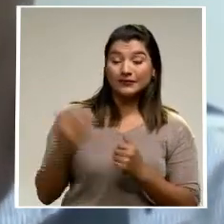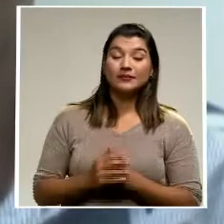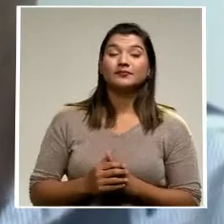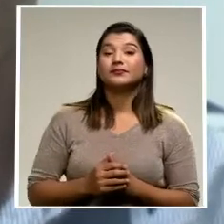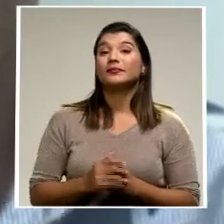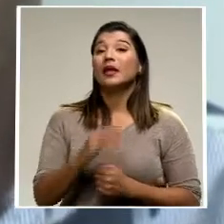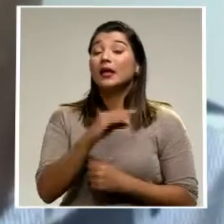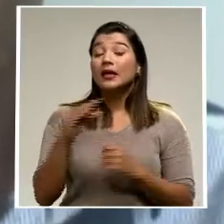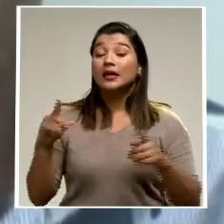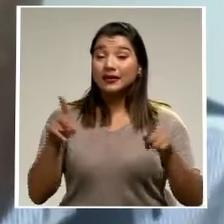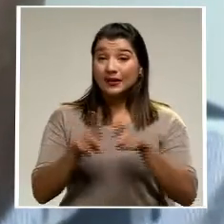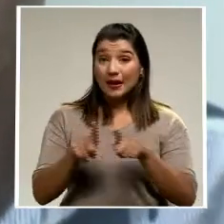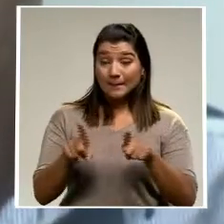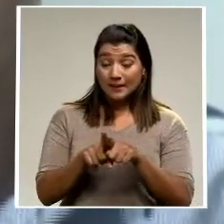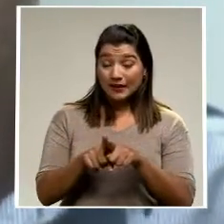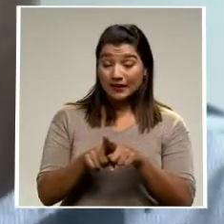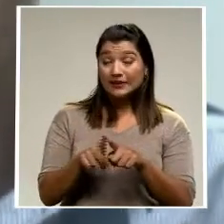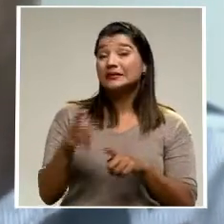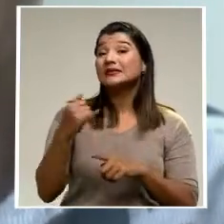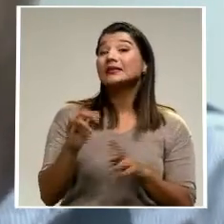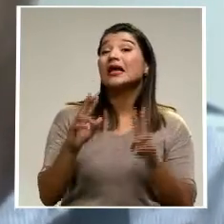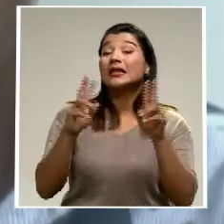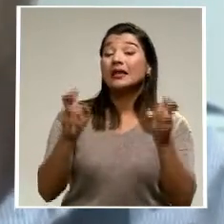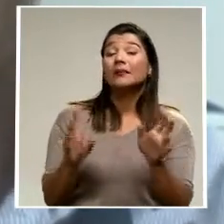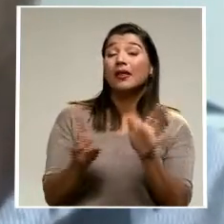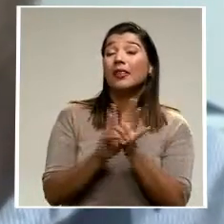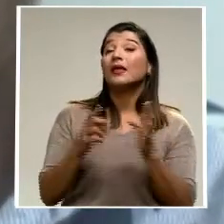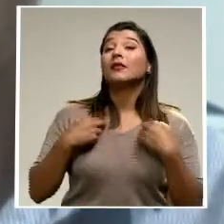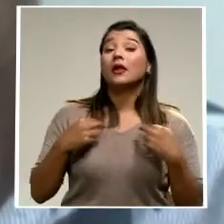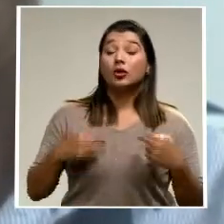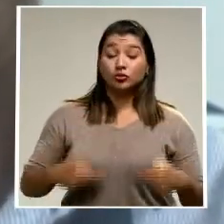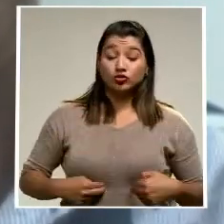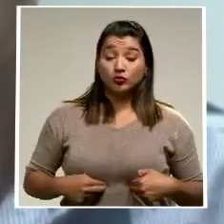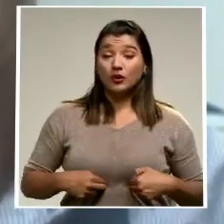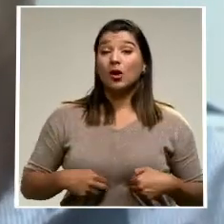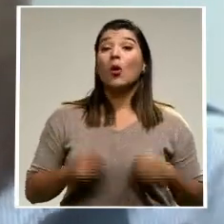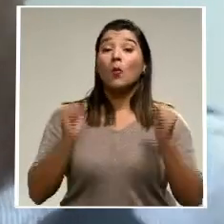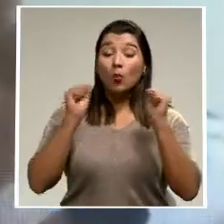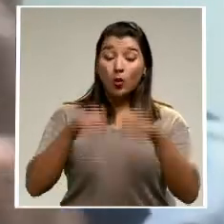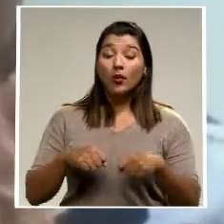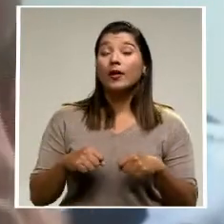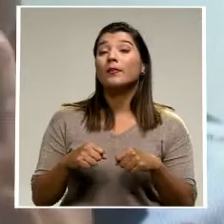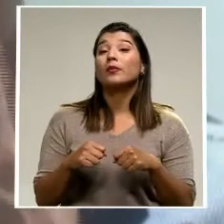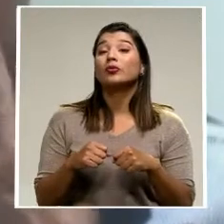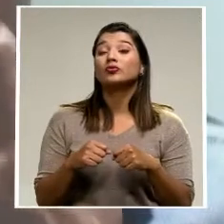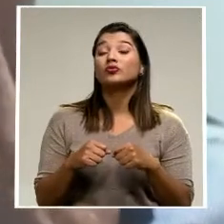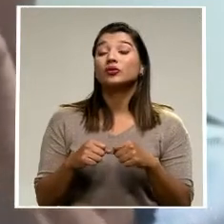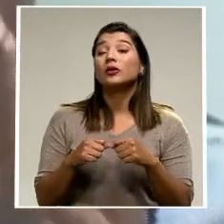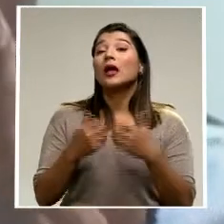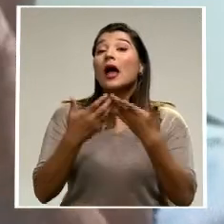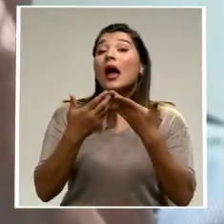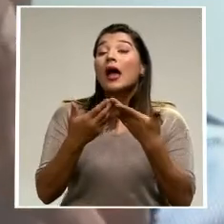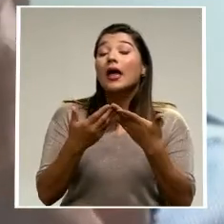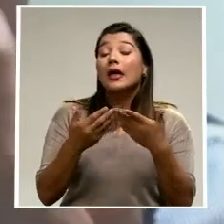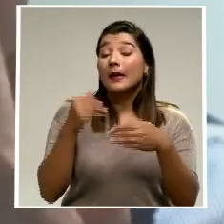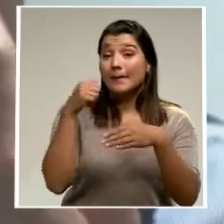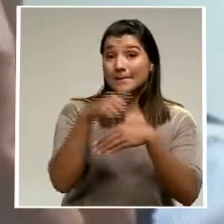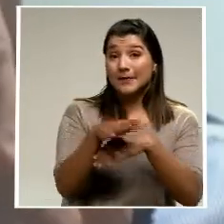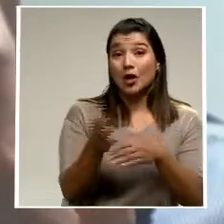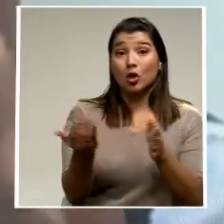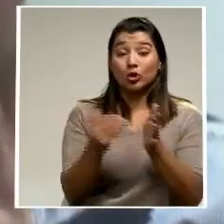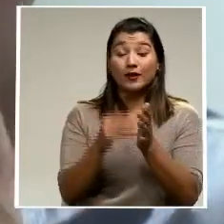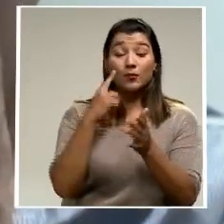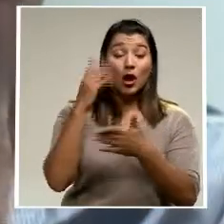si el tema de derechos humanos lo podrían revivir como un fantasma algunos grupos para volver a